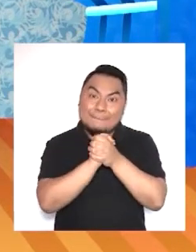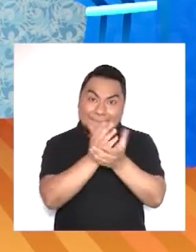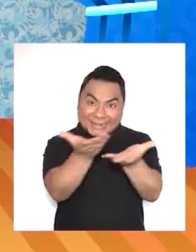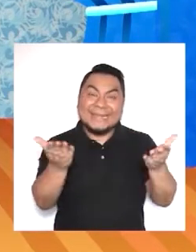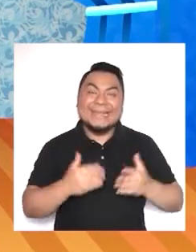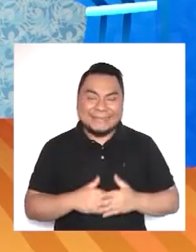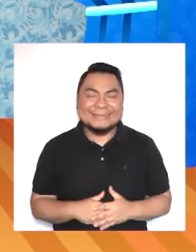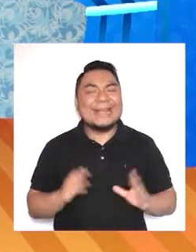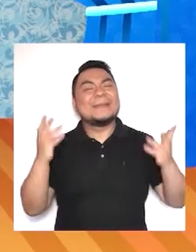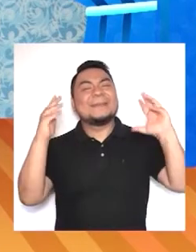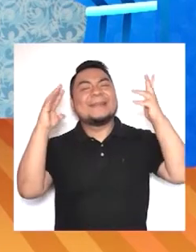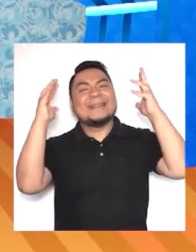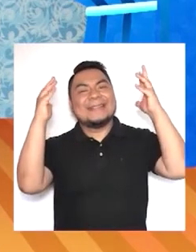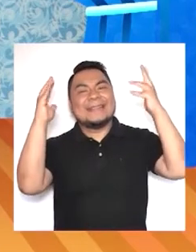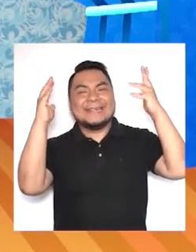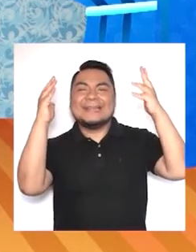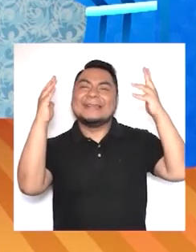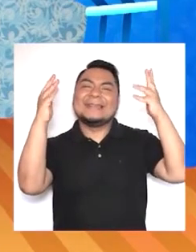amigos?